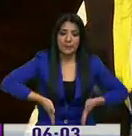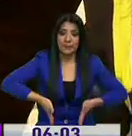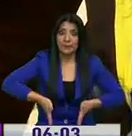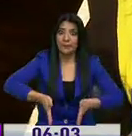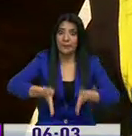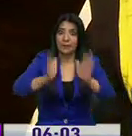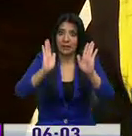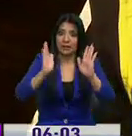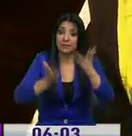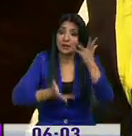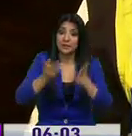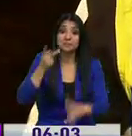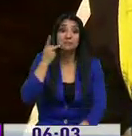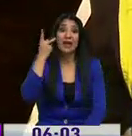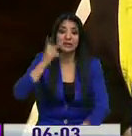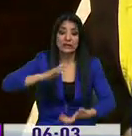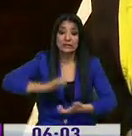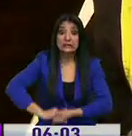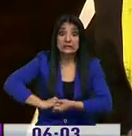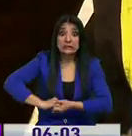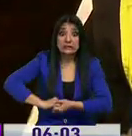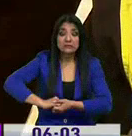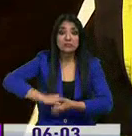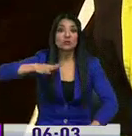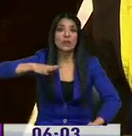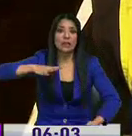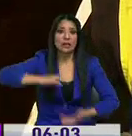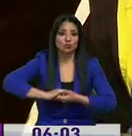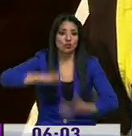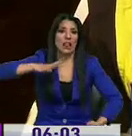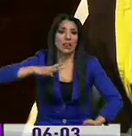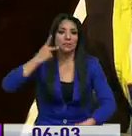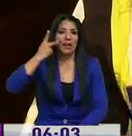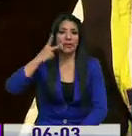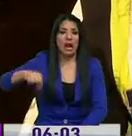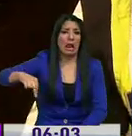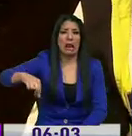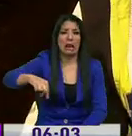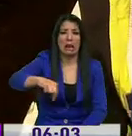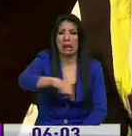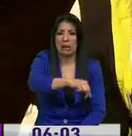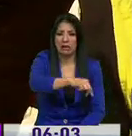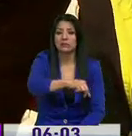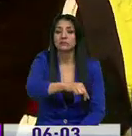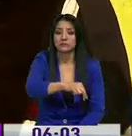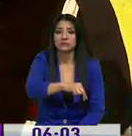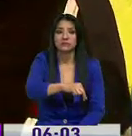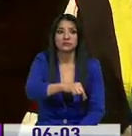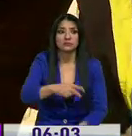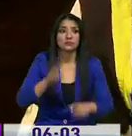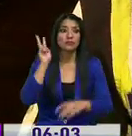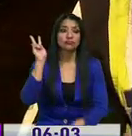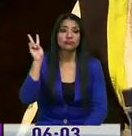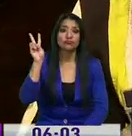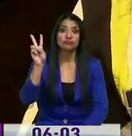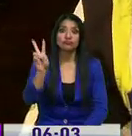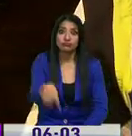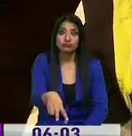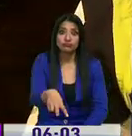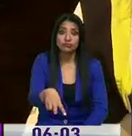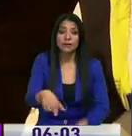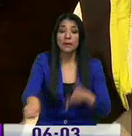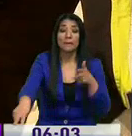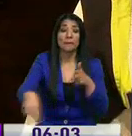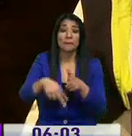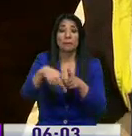libera de la manito de los señores padres se cruza la vida producto de ello el vehículo tipo tipo trolebús le